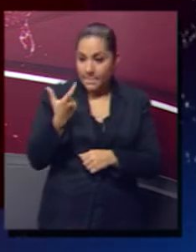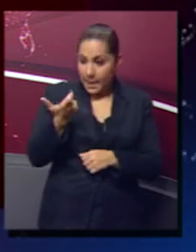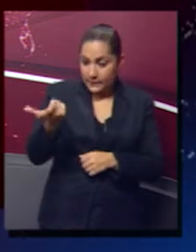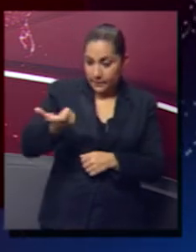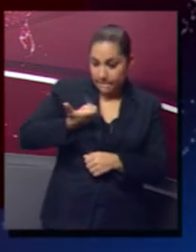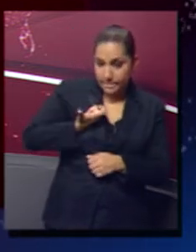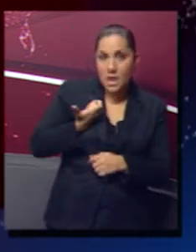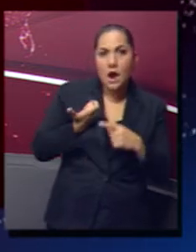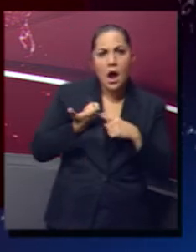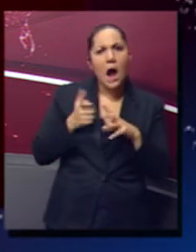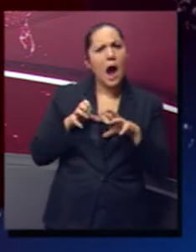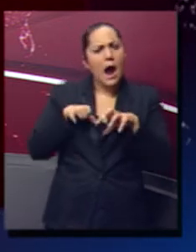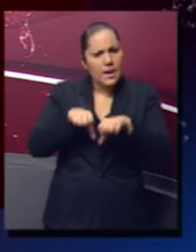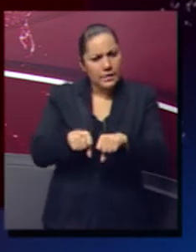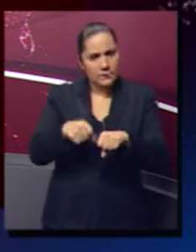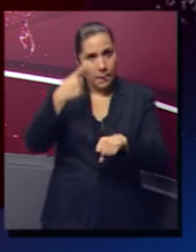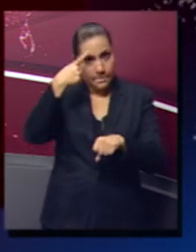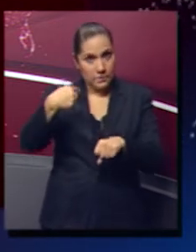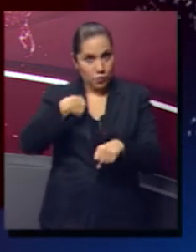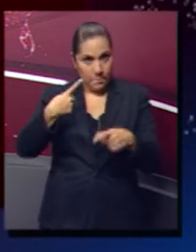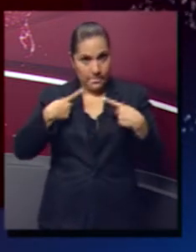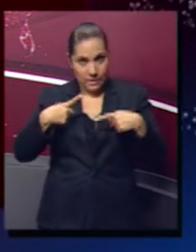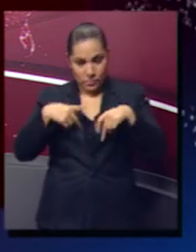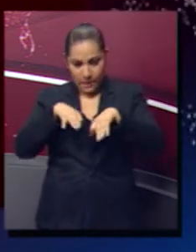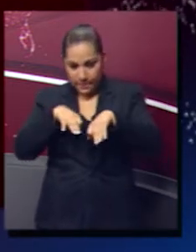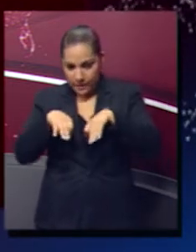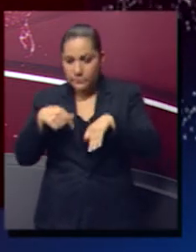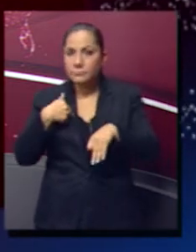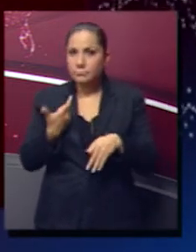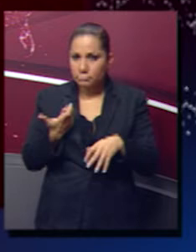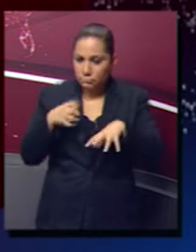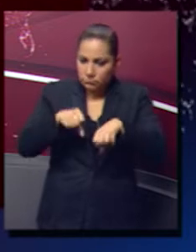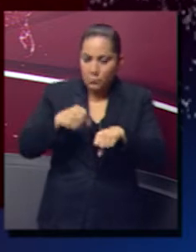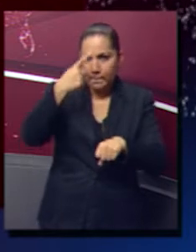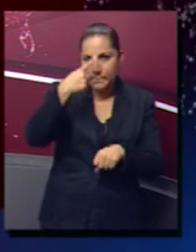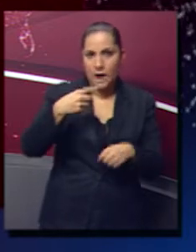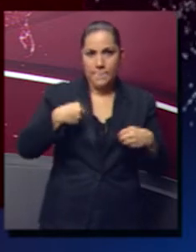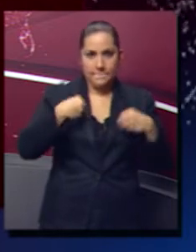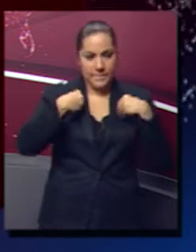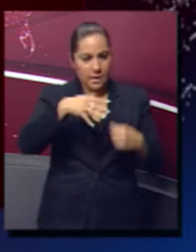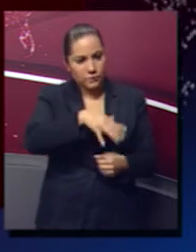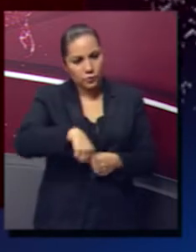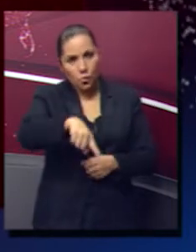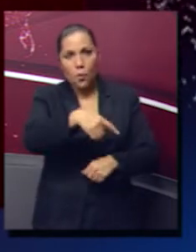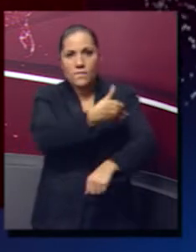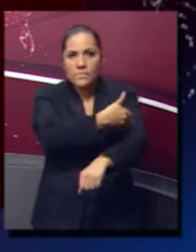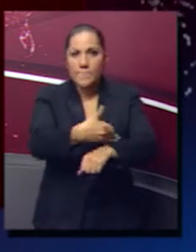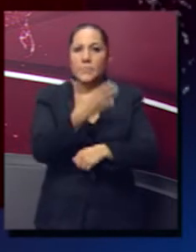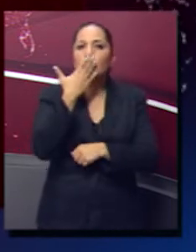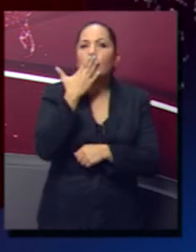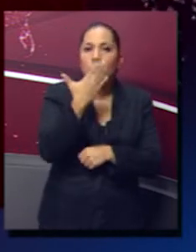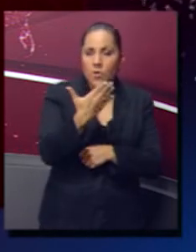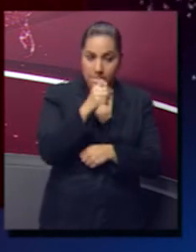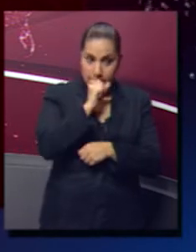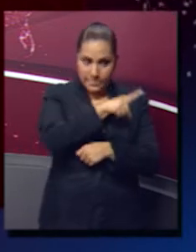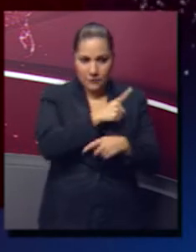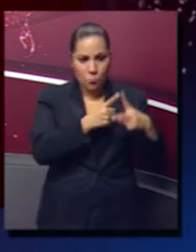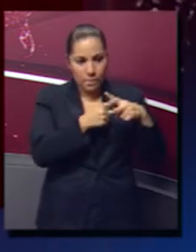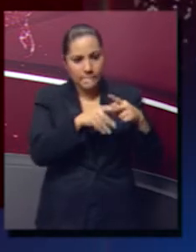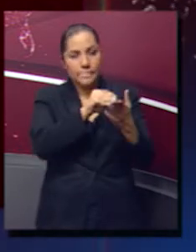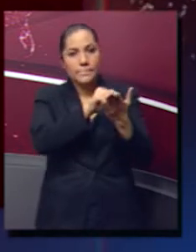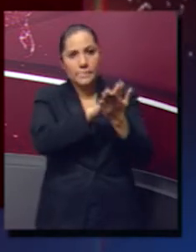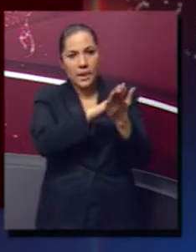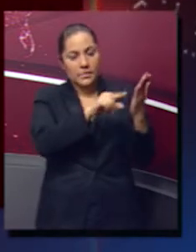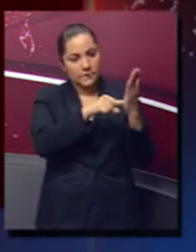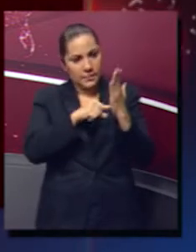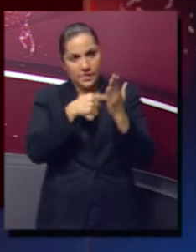al menos, que el ingreso del trabajador cubre el costo de la línea de bienestar para una familia determinada anualmente por el Consejo Nacional de Evaluación de la